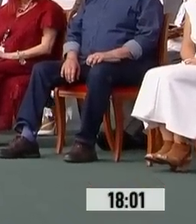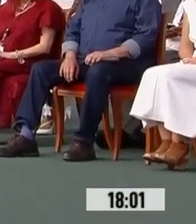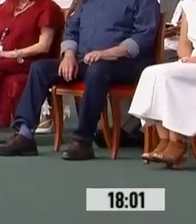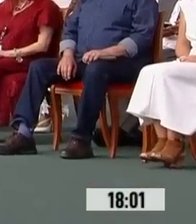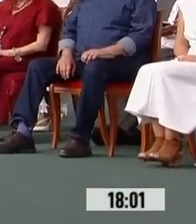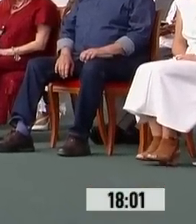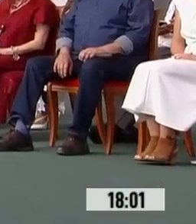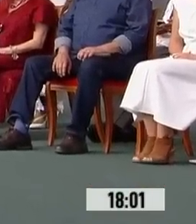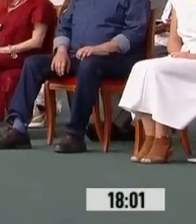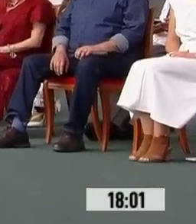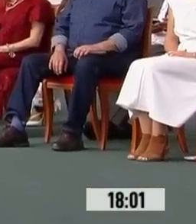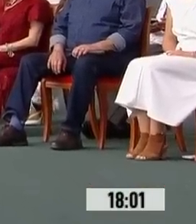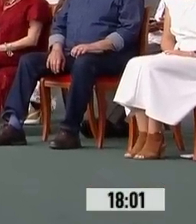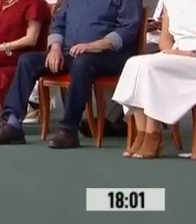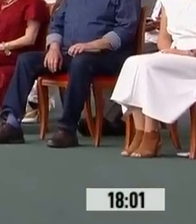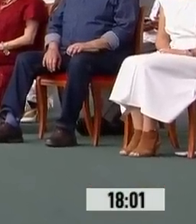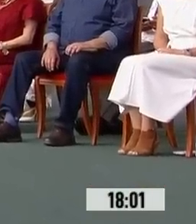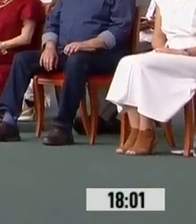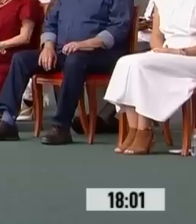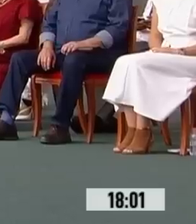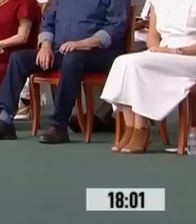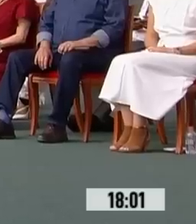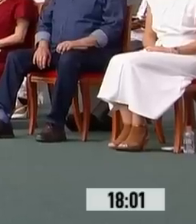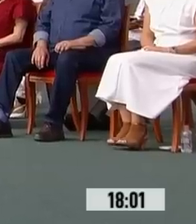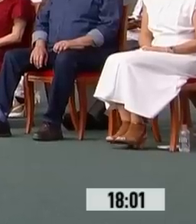nada que decir. Exactamente. De nosotros,